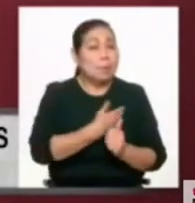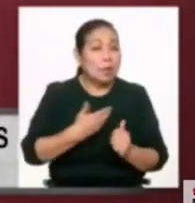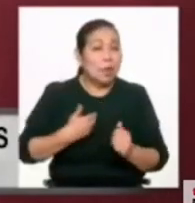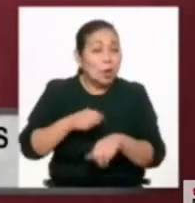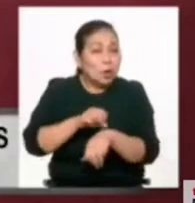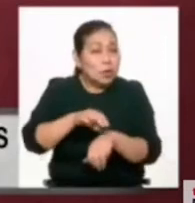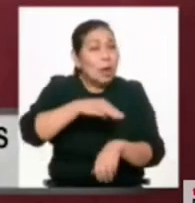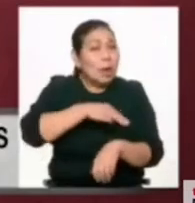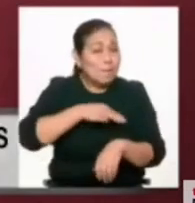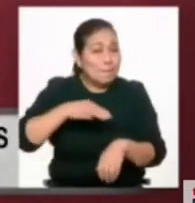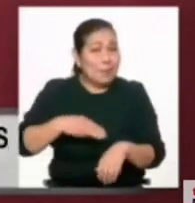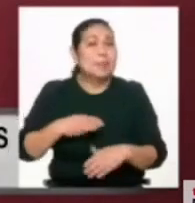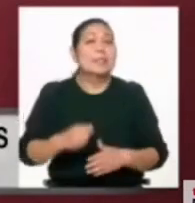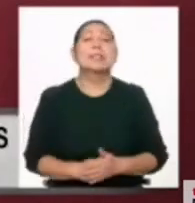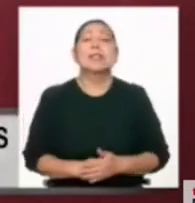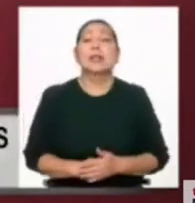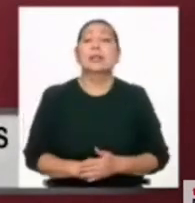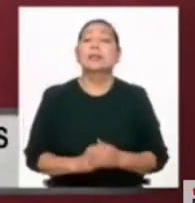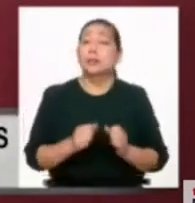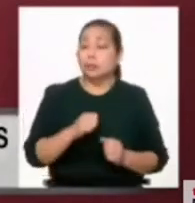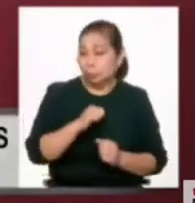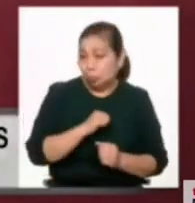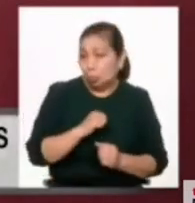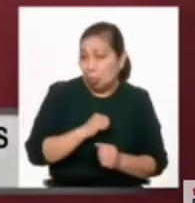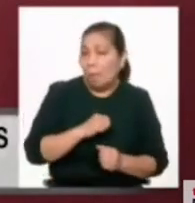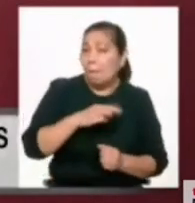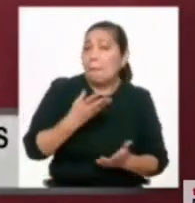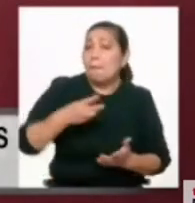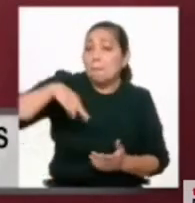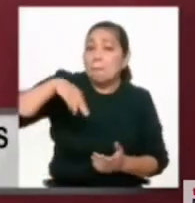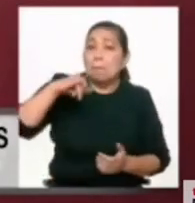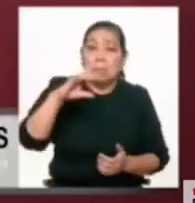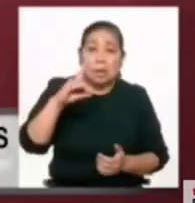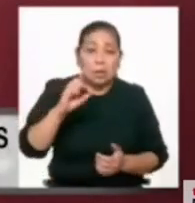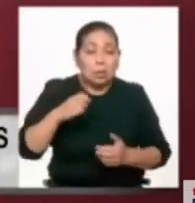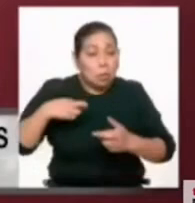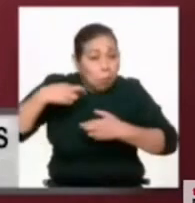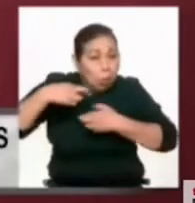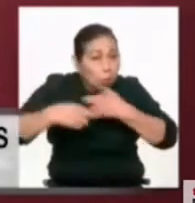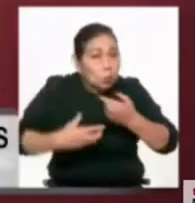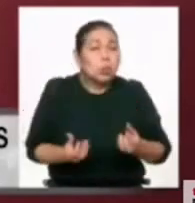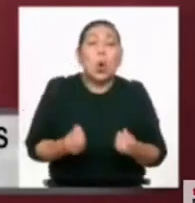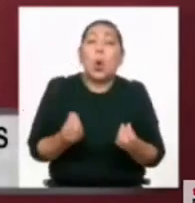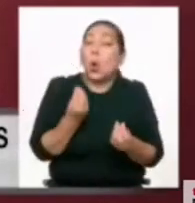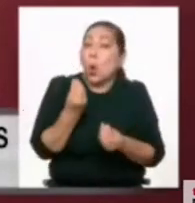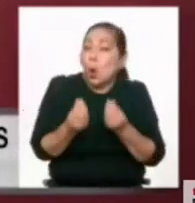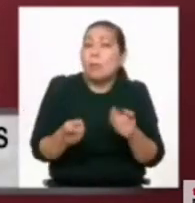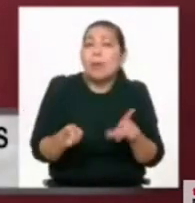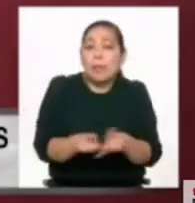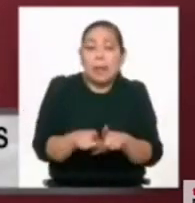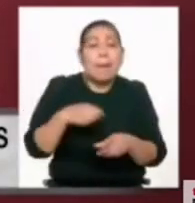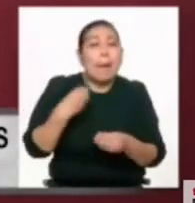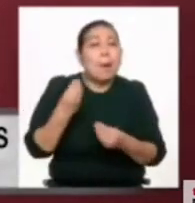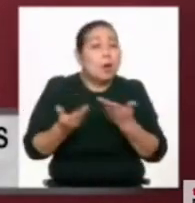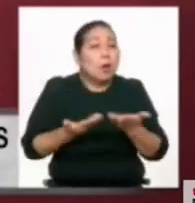presidente del Consejo de Ministros, quien le habla, el MIDIS, el ministro de Producción, asimismo también